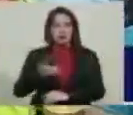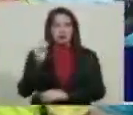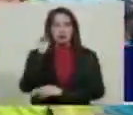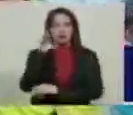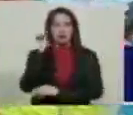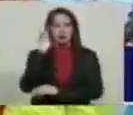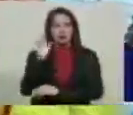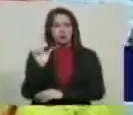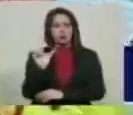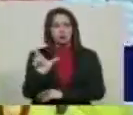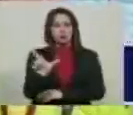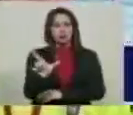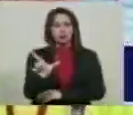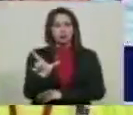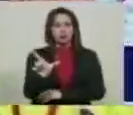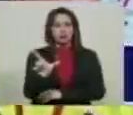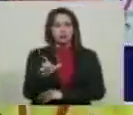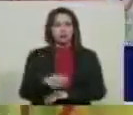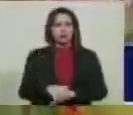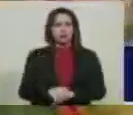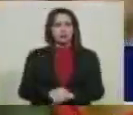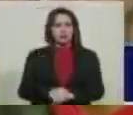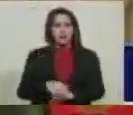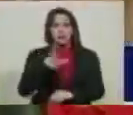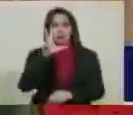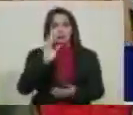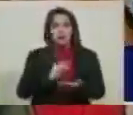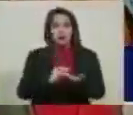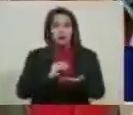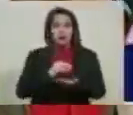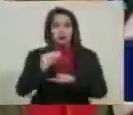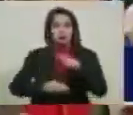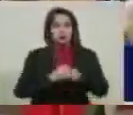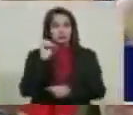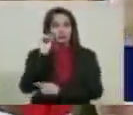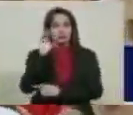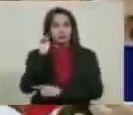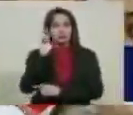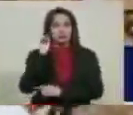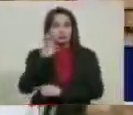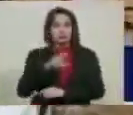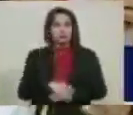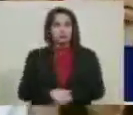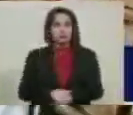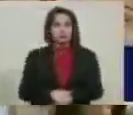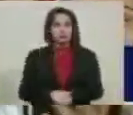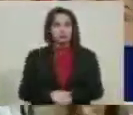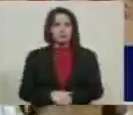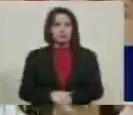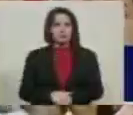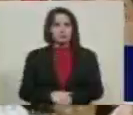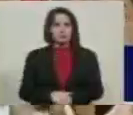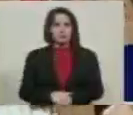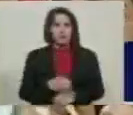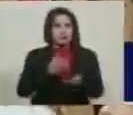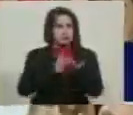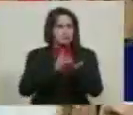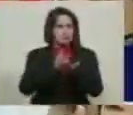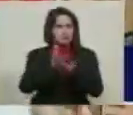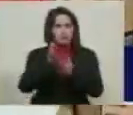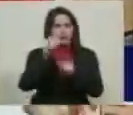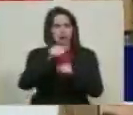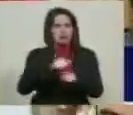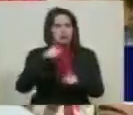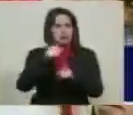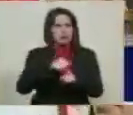del Partido Socialista Unido de Venezuela. Tercera plenaria, congreso vivo, congreso en batalla.